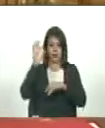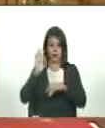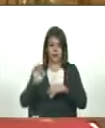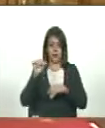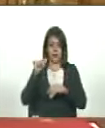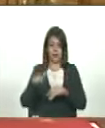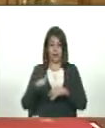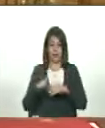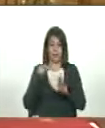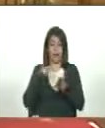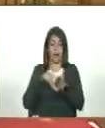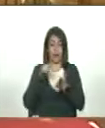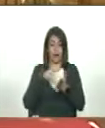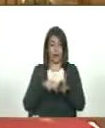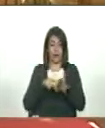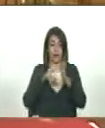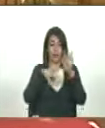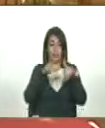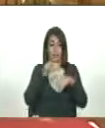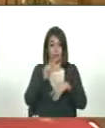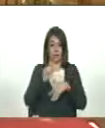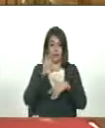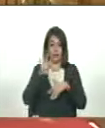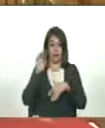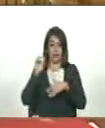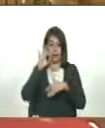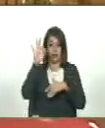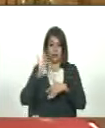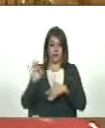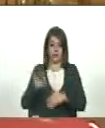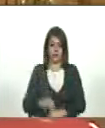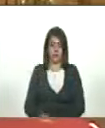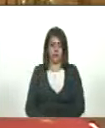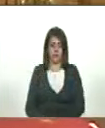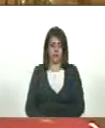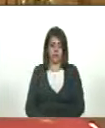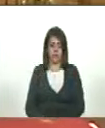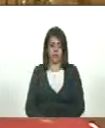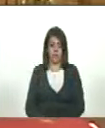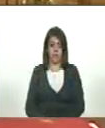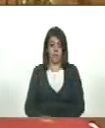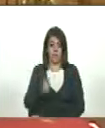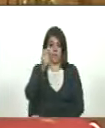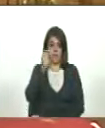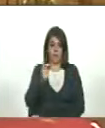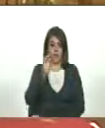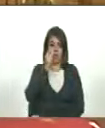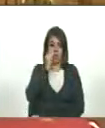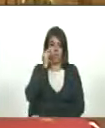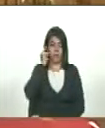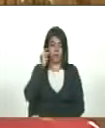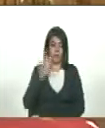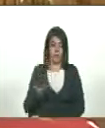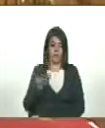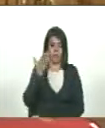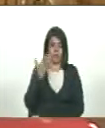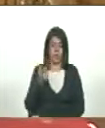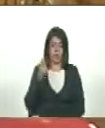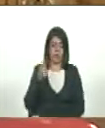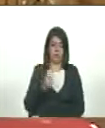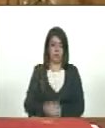47.80% y el endeudamiento en un 13.40%. Queridos diputados, distinguidas